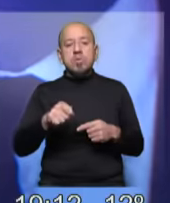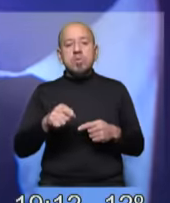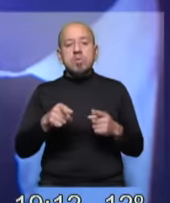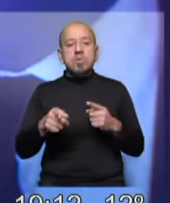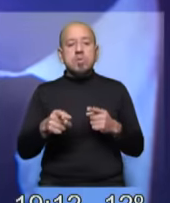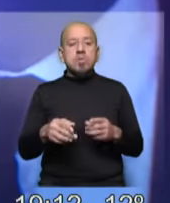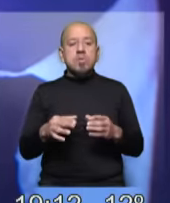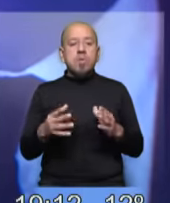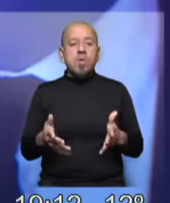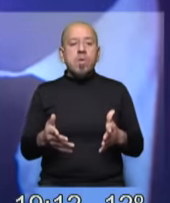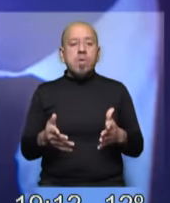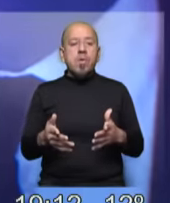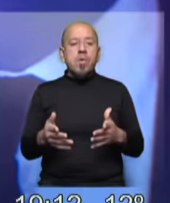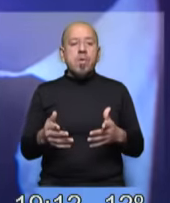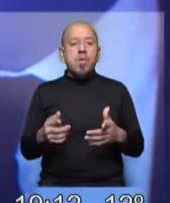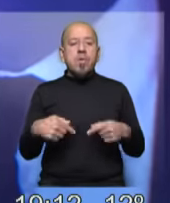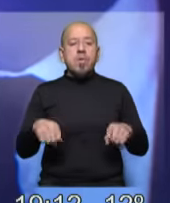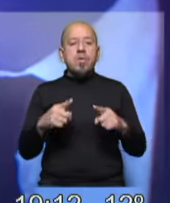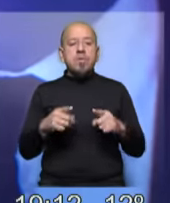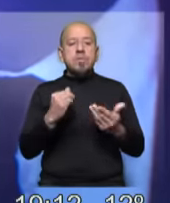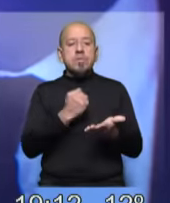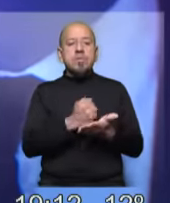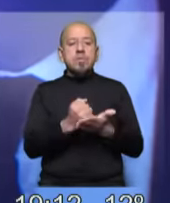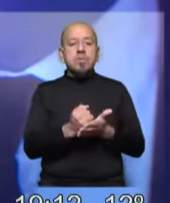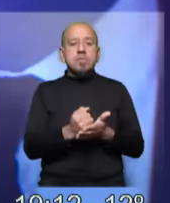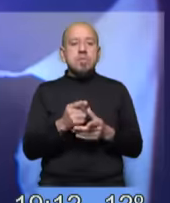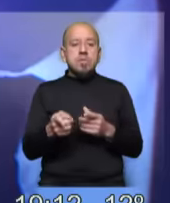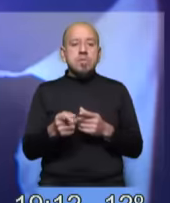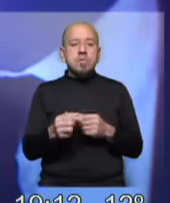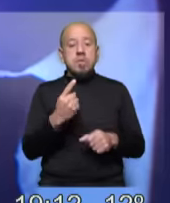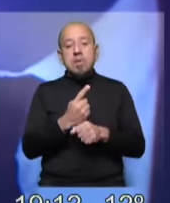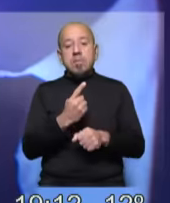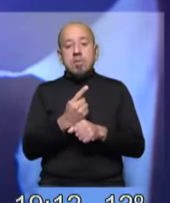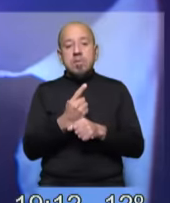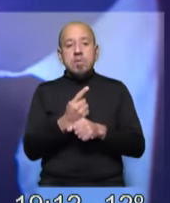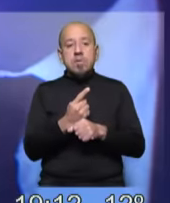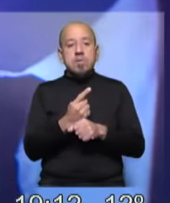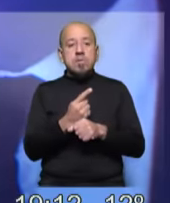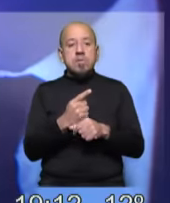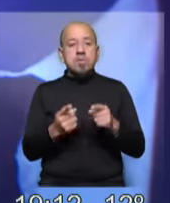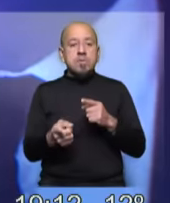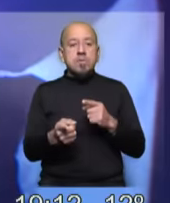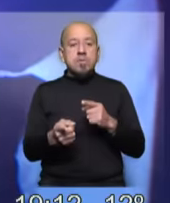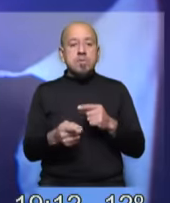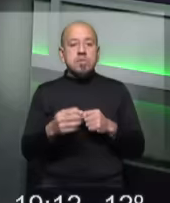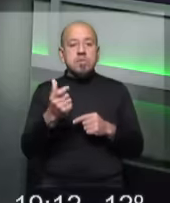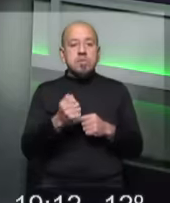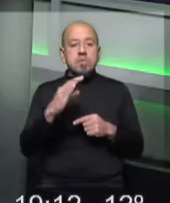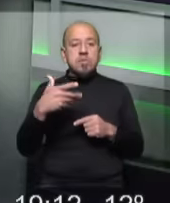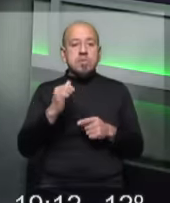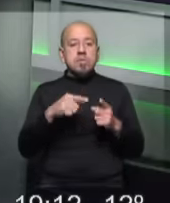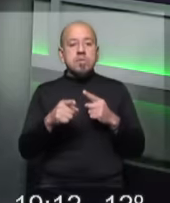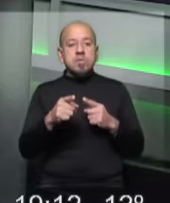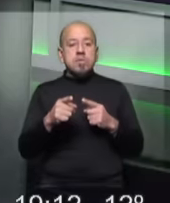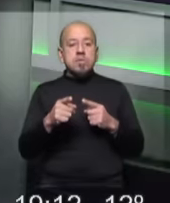el marco de la causa sobre los pasaportes de Marcet. El primer audio que vamos a escuchar es Carolina H hablando con Bustillo, como